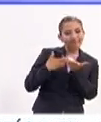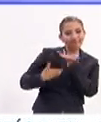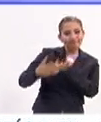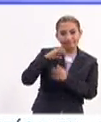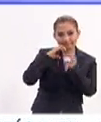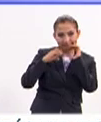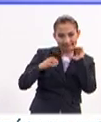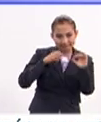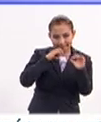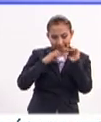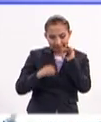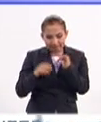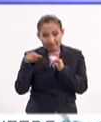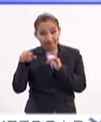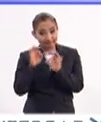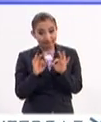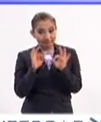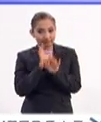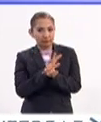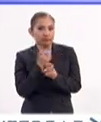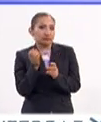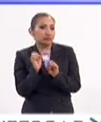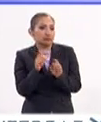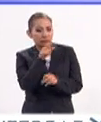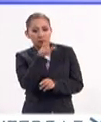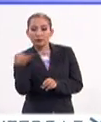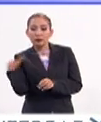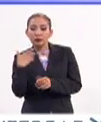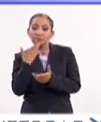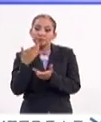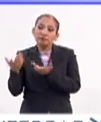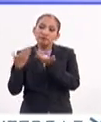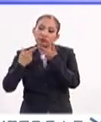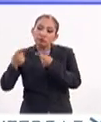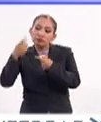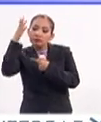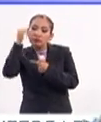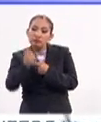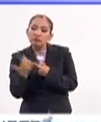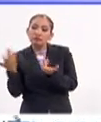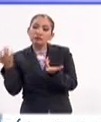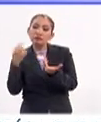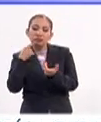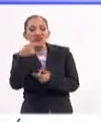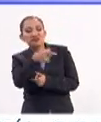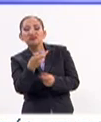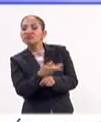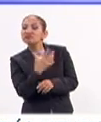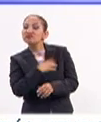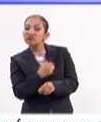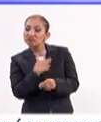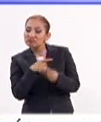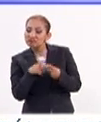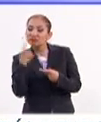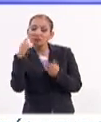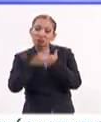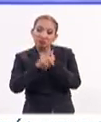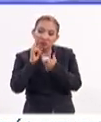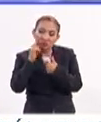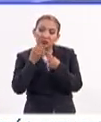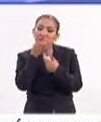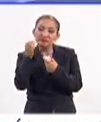padres. Y es importante porque obviamente con ellos es con quien se llega a enlazar la comunicación,